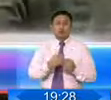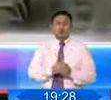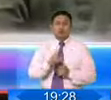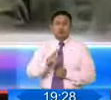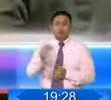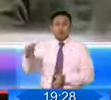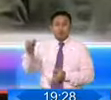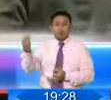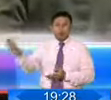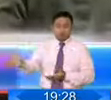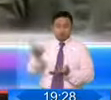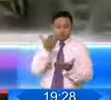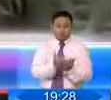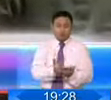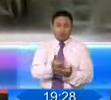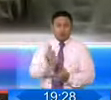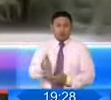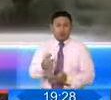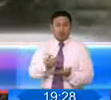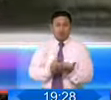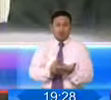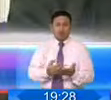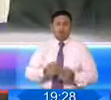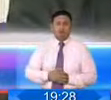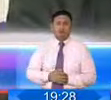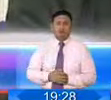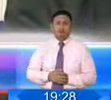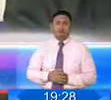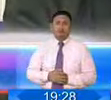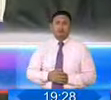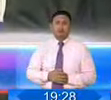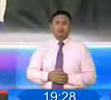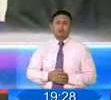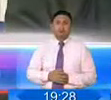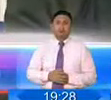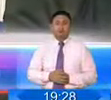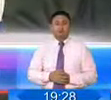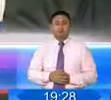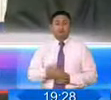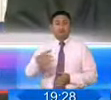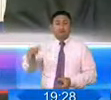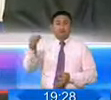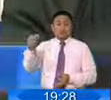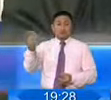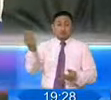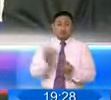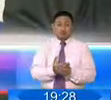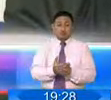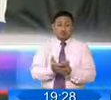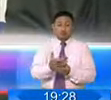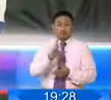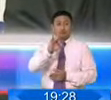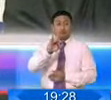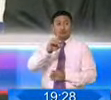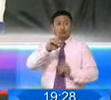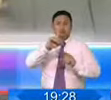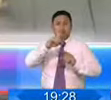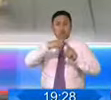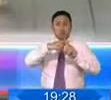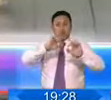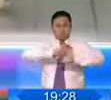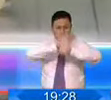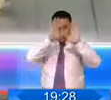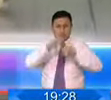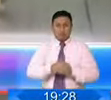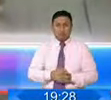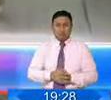este documento en esa misma reunión del Pleno. El oficio efectivamente fue entregado en los despachos a las 8:30 de la mañana.